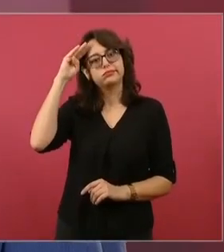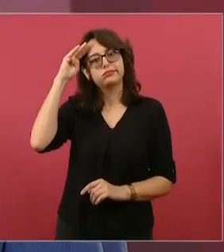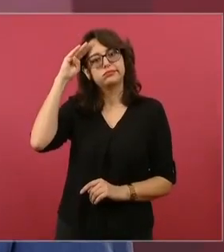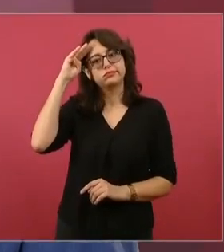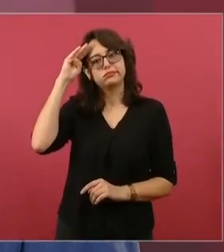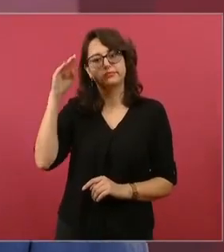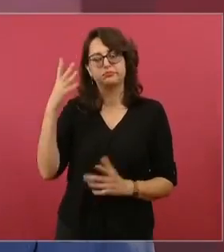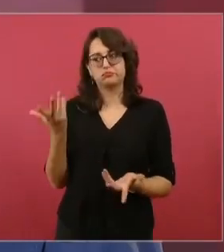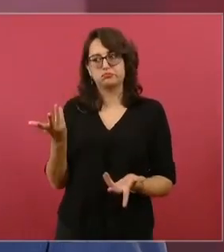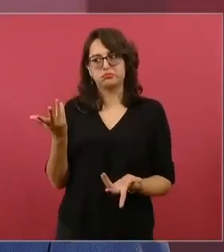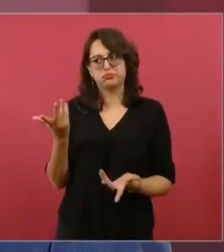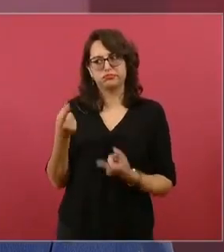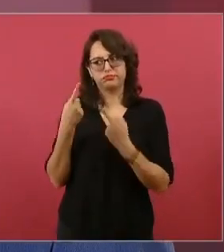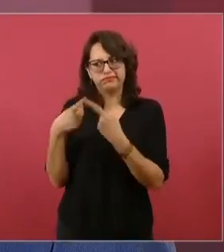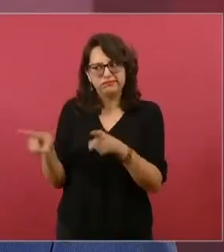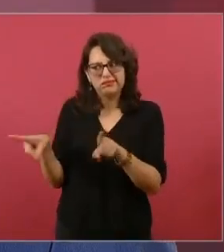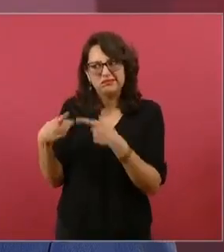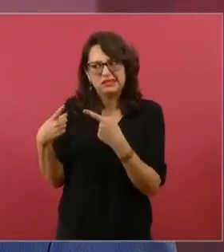de opinar,